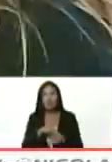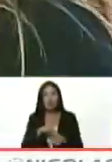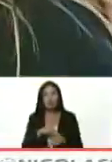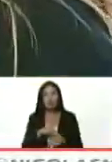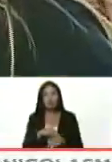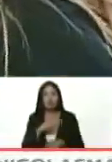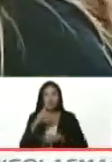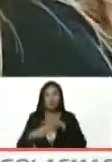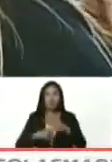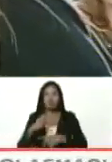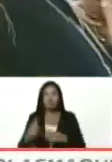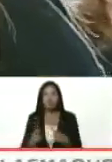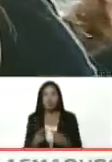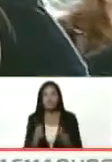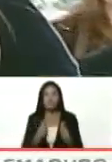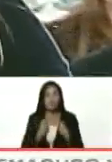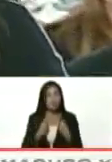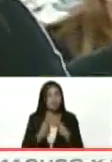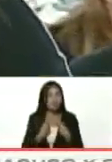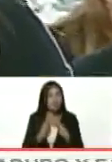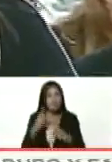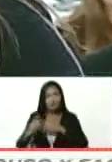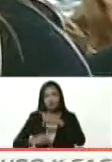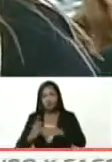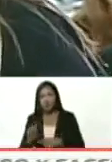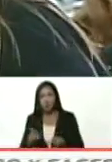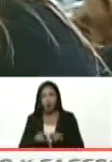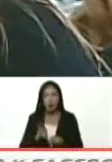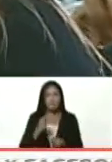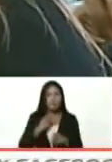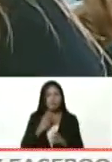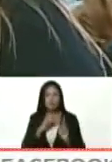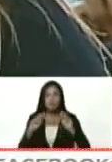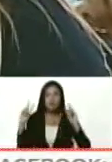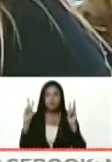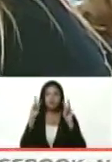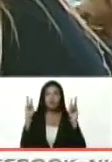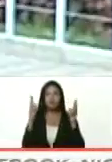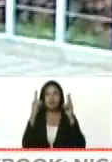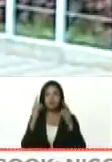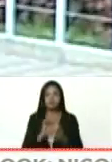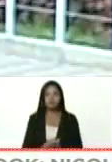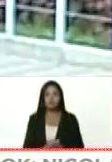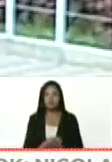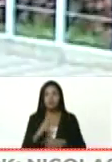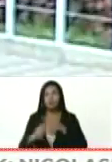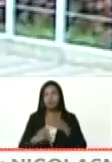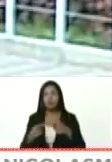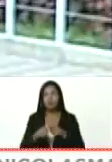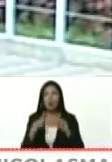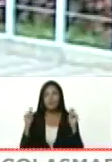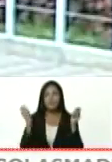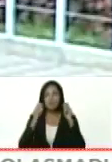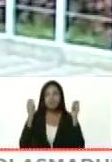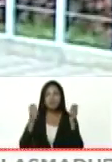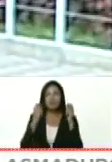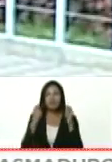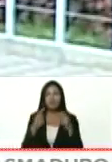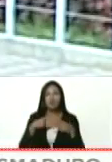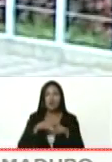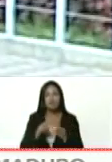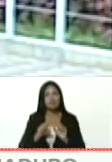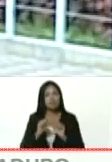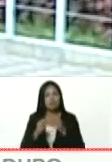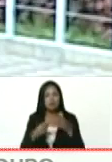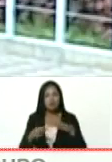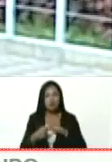es producir para vivir, producir para vencer. Producir es vencer, muy bien, compañera. Sigan